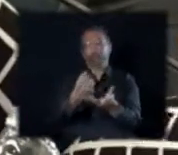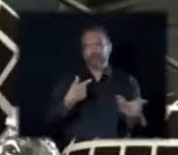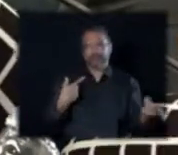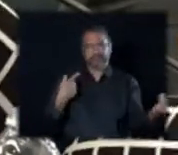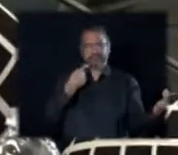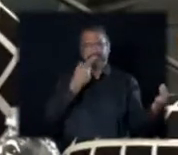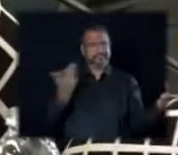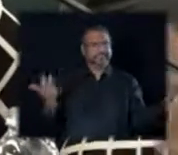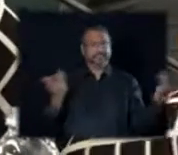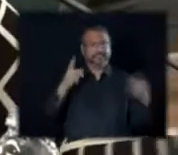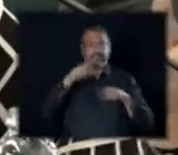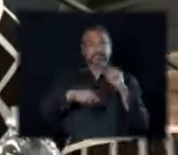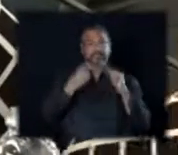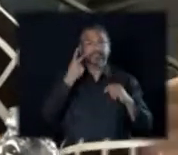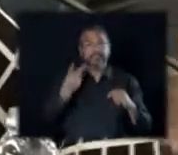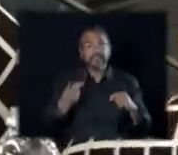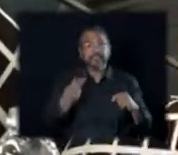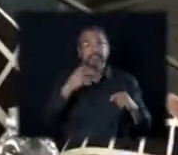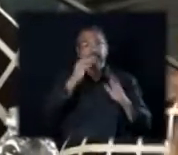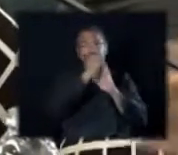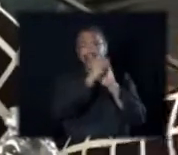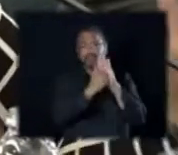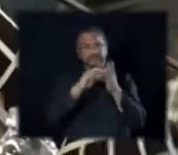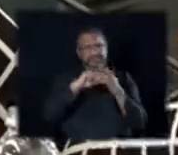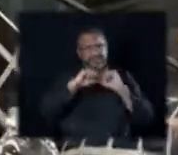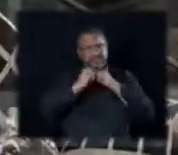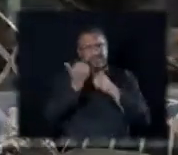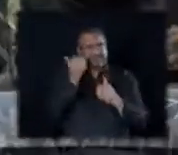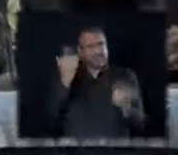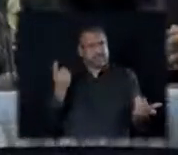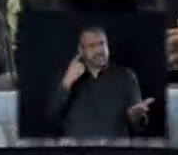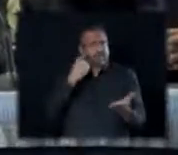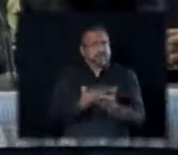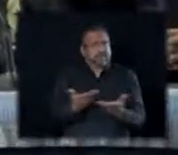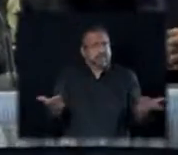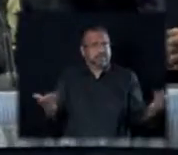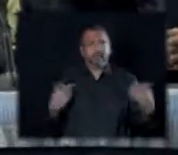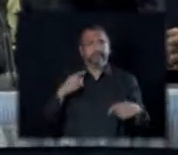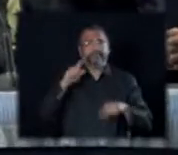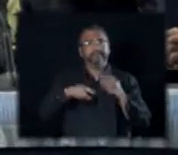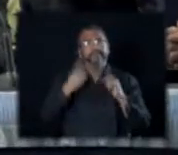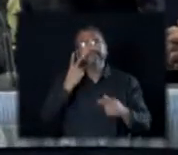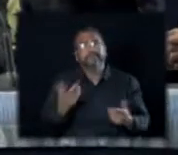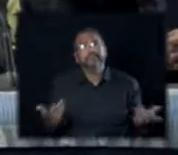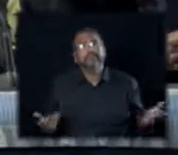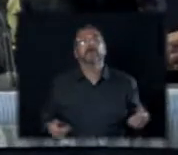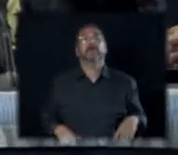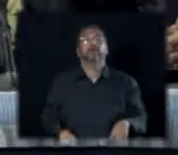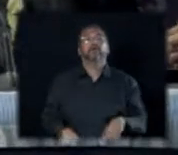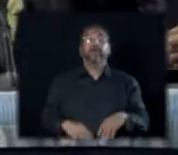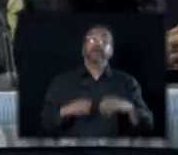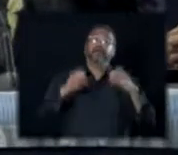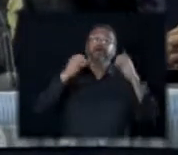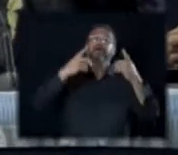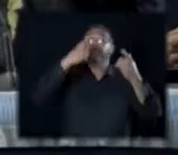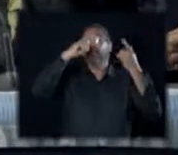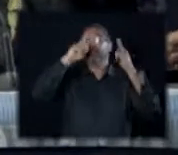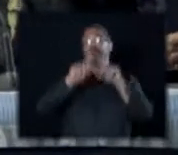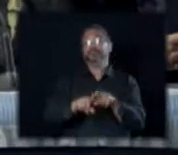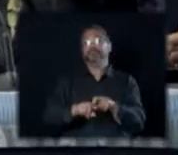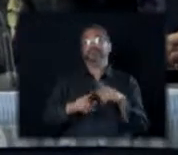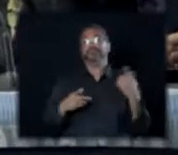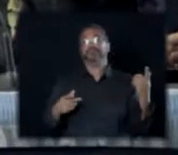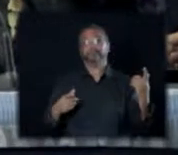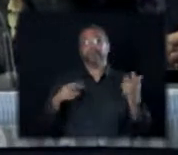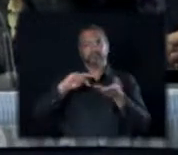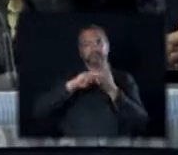puedo confirmarlo si no podemos ver sus cuentas? Y eso es una lucha que ha habido todo el tiempo. Y sí estoy de